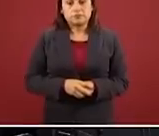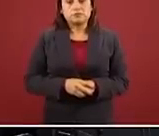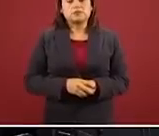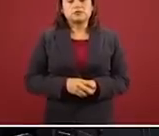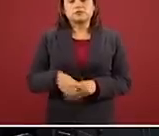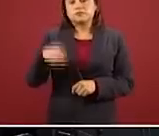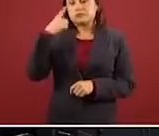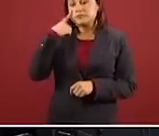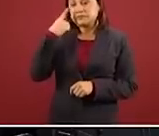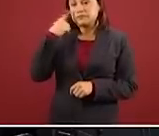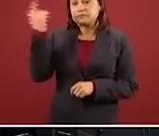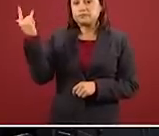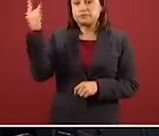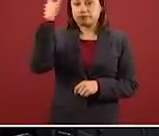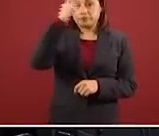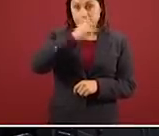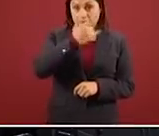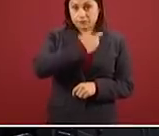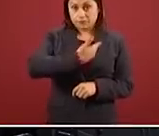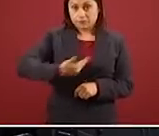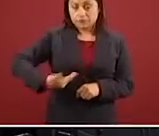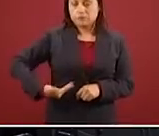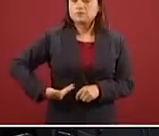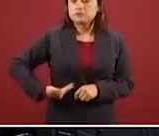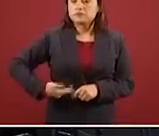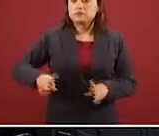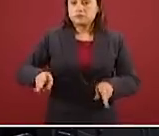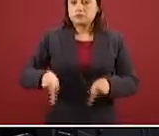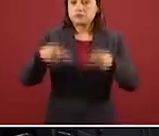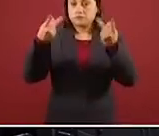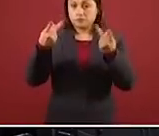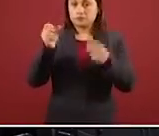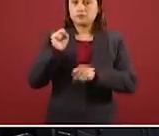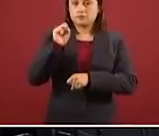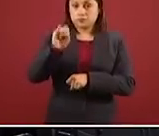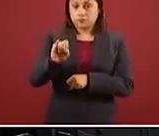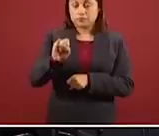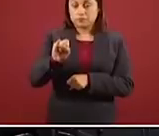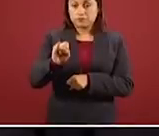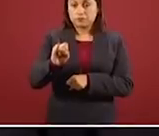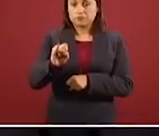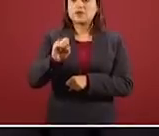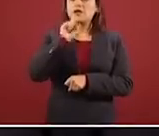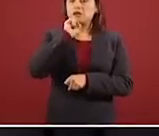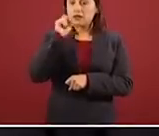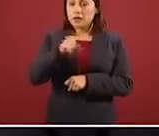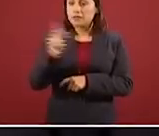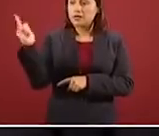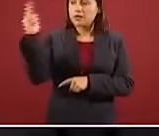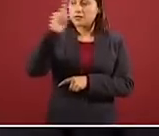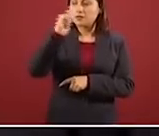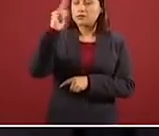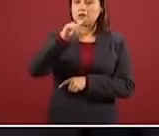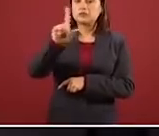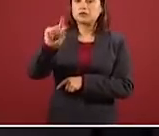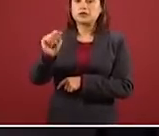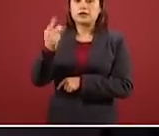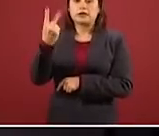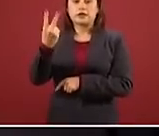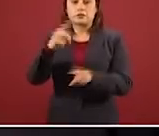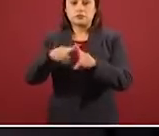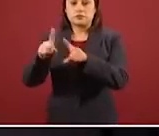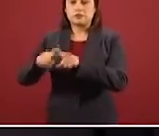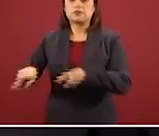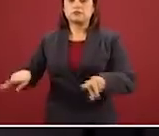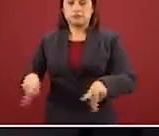avión presidencial y 72 aeronaves. Y se está